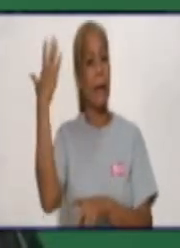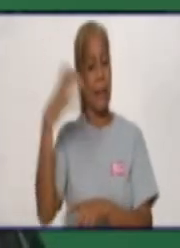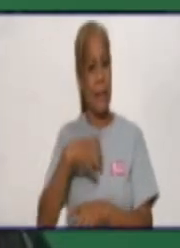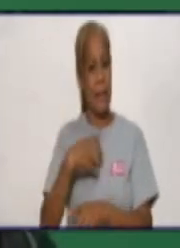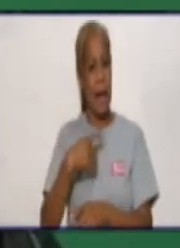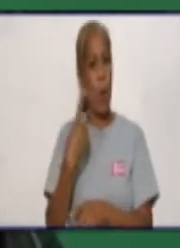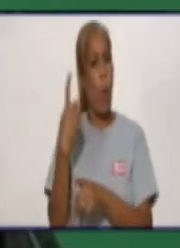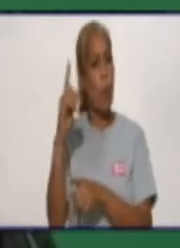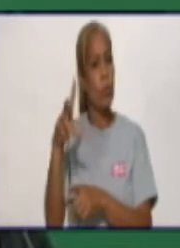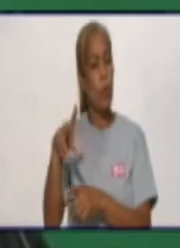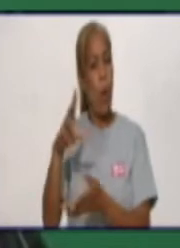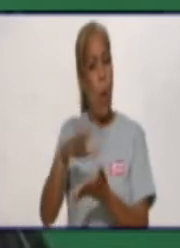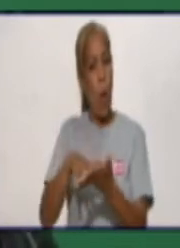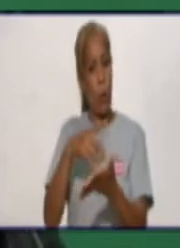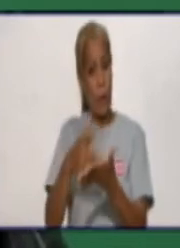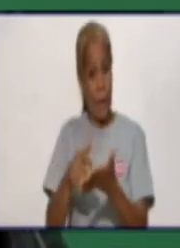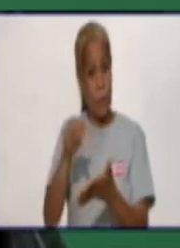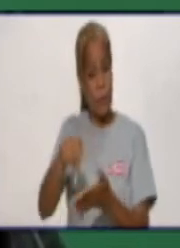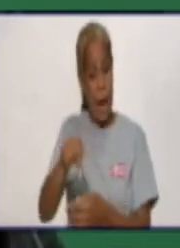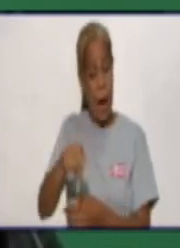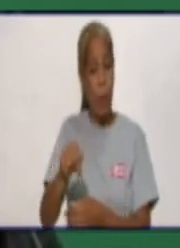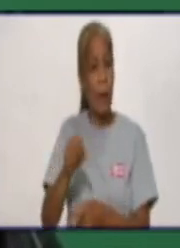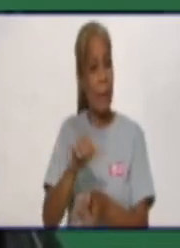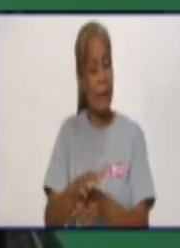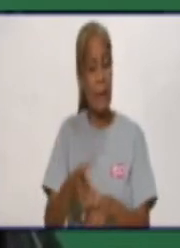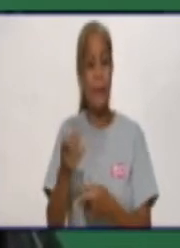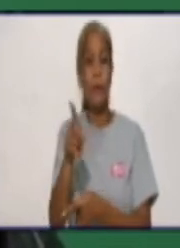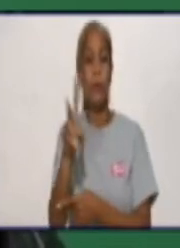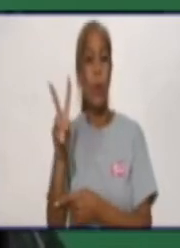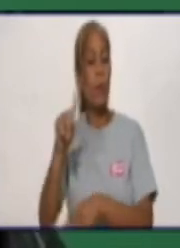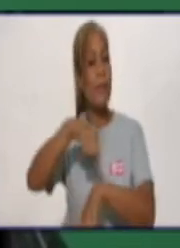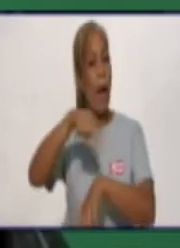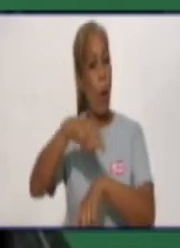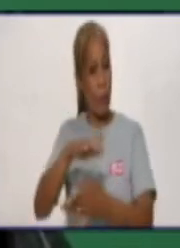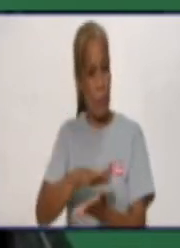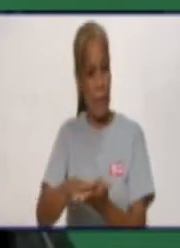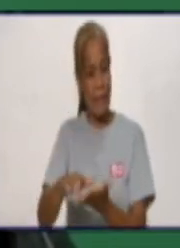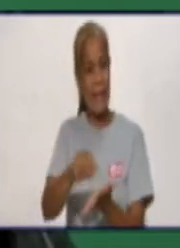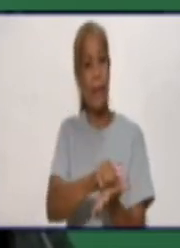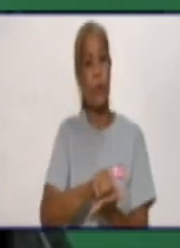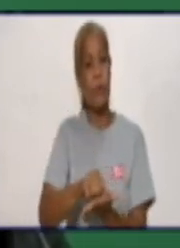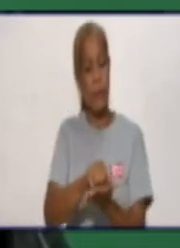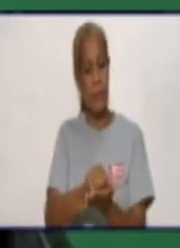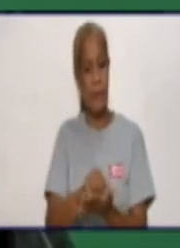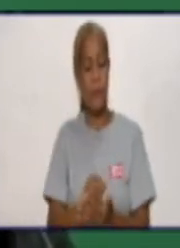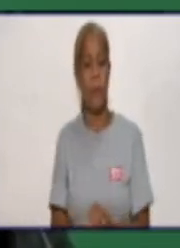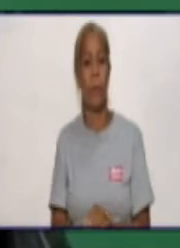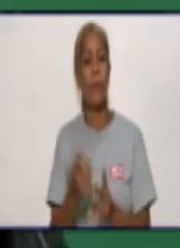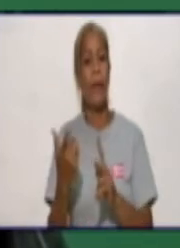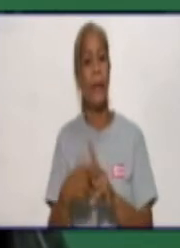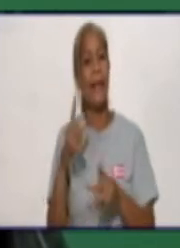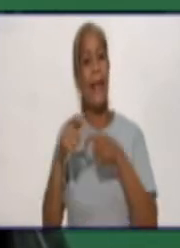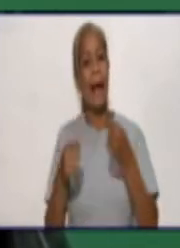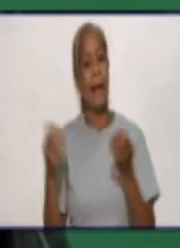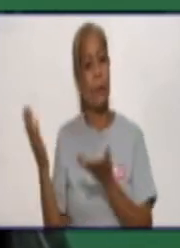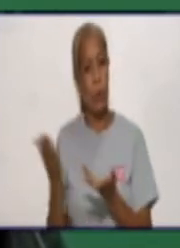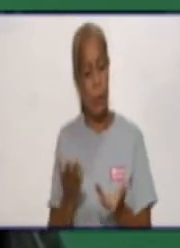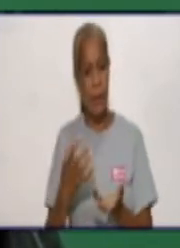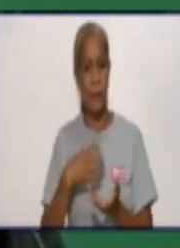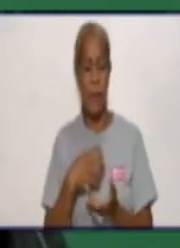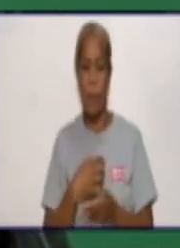cumplen un servicio de 12 horas como estaba establecido en el sistema de la gastronomía tenemos un servicio con una capacidad de